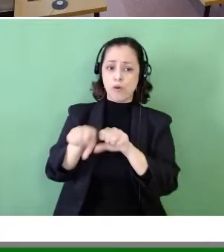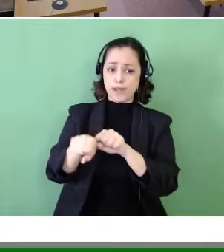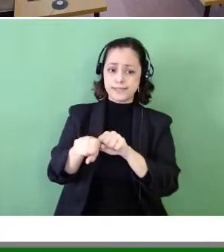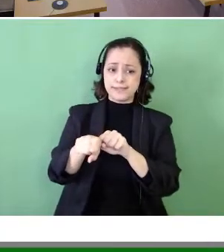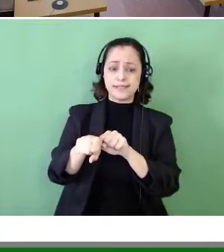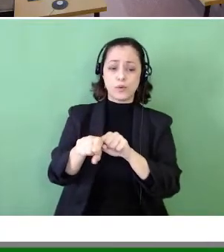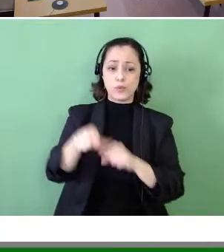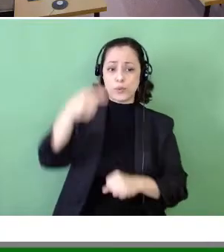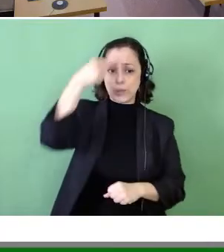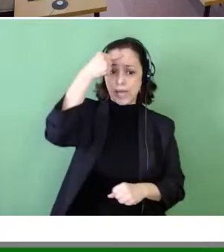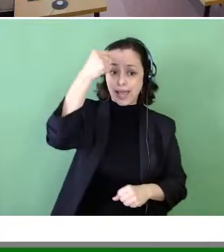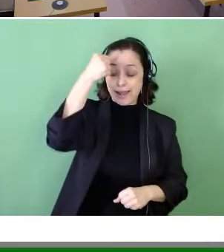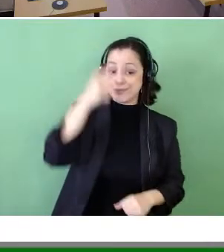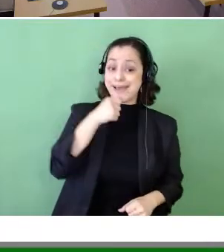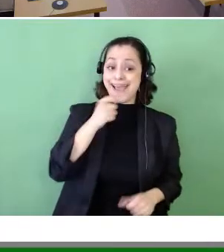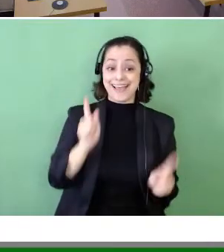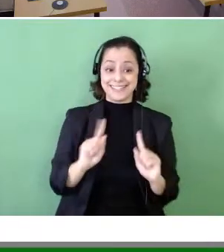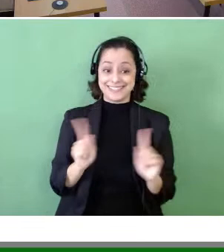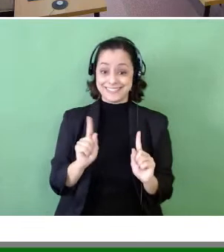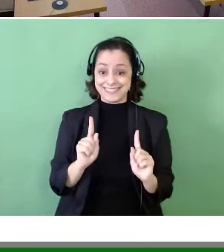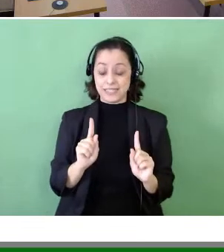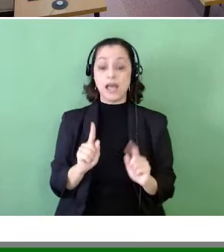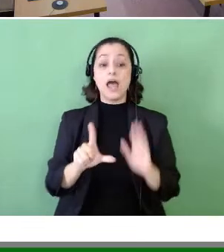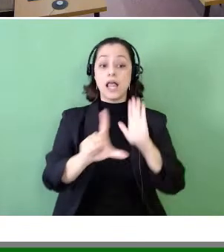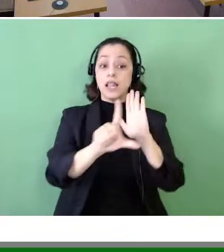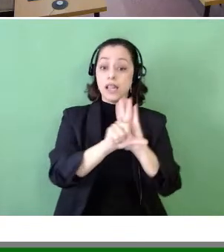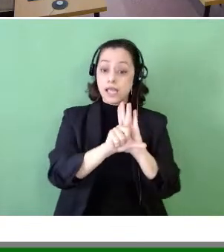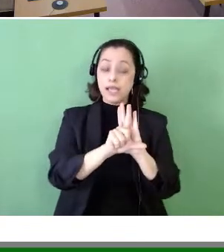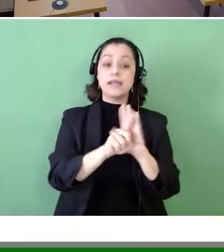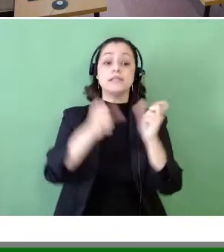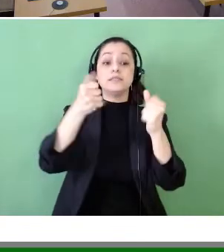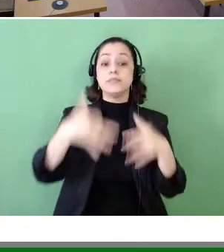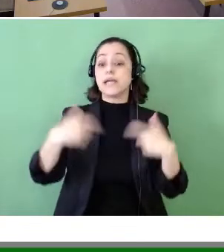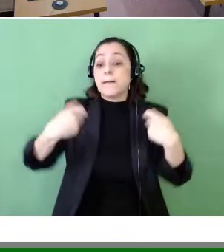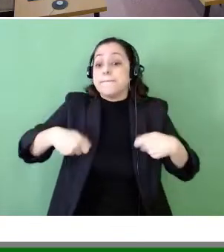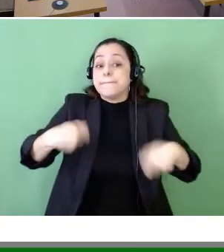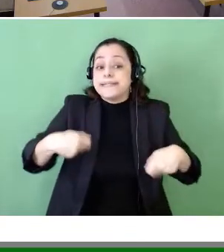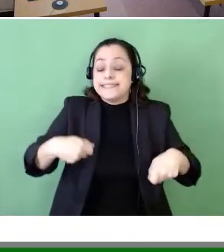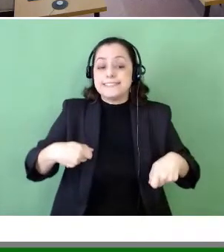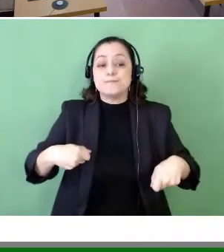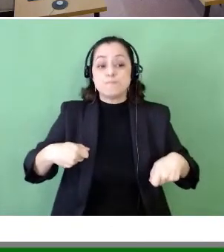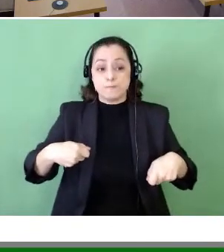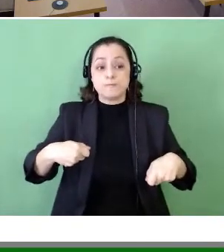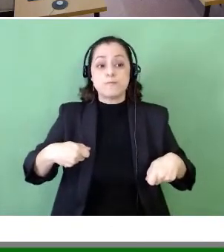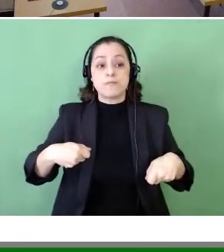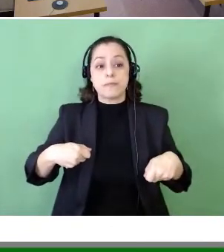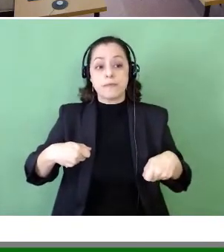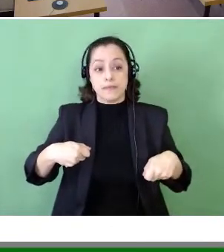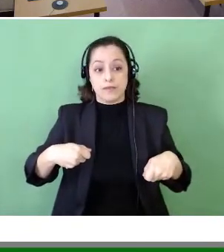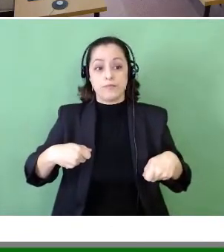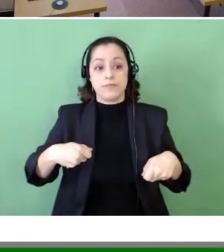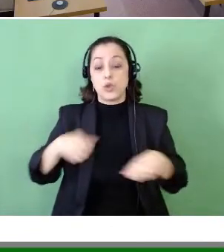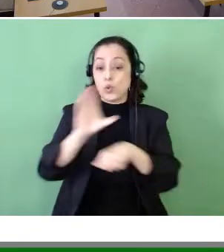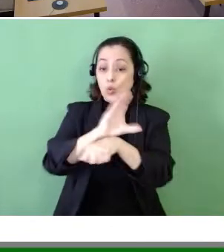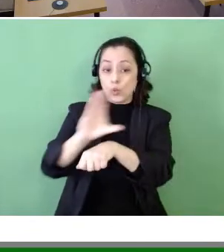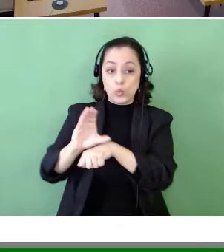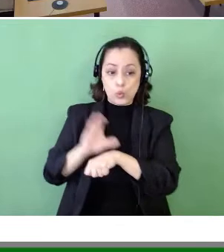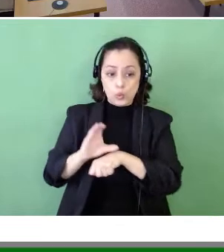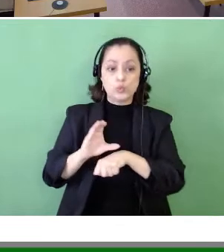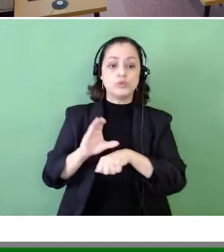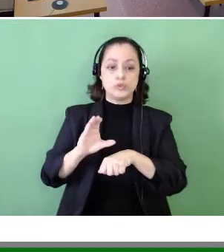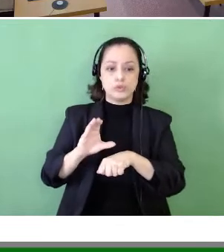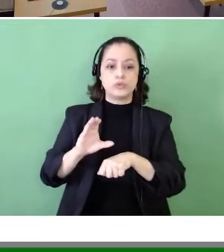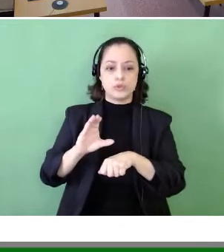grado. La ley solo apunta que es necesario tener sus cursos de escuela